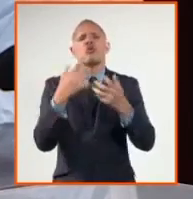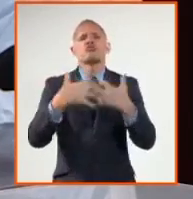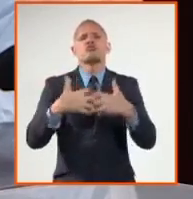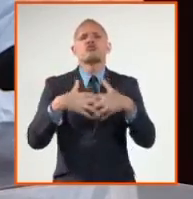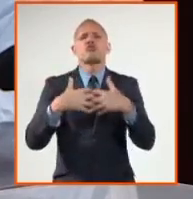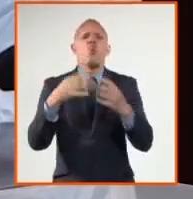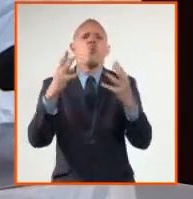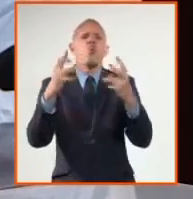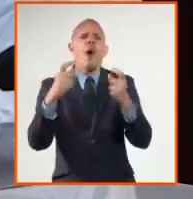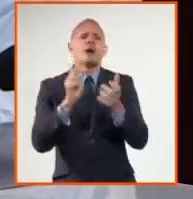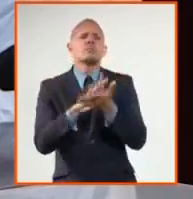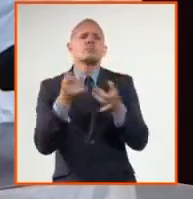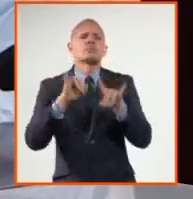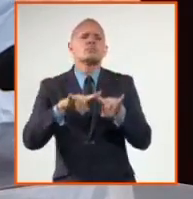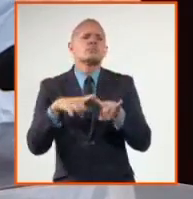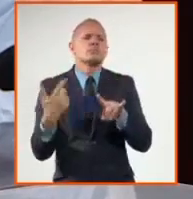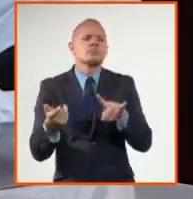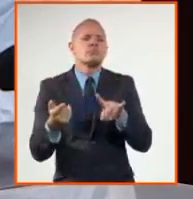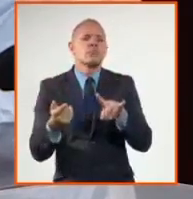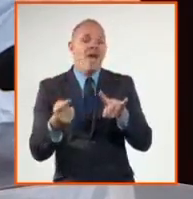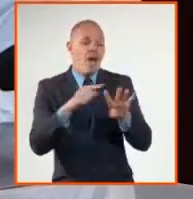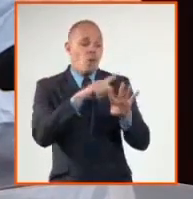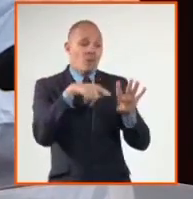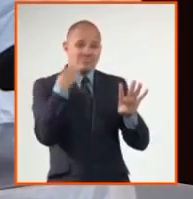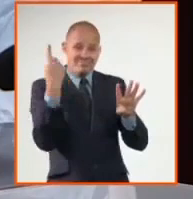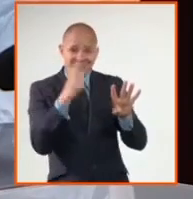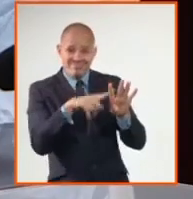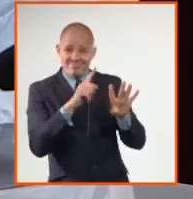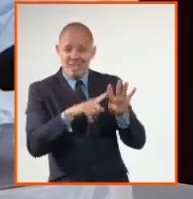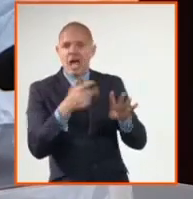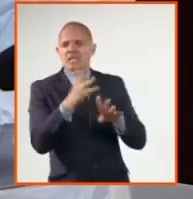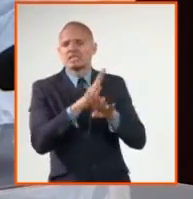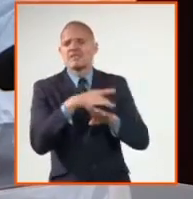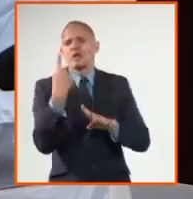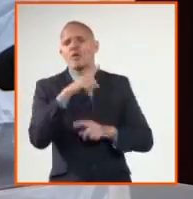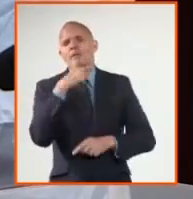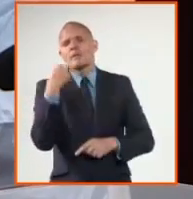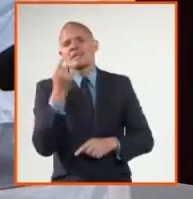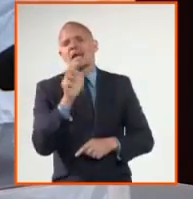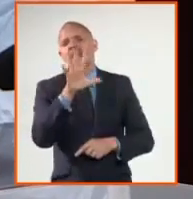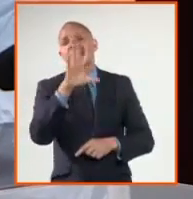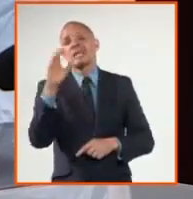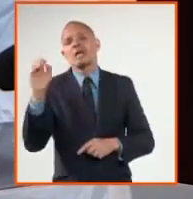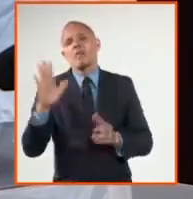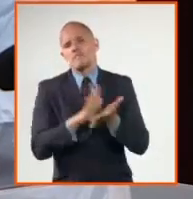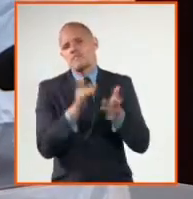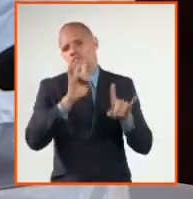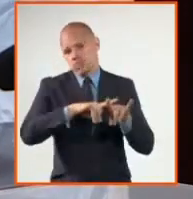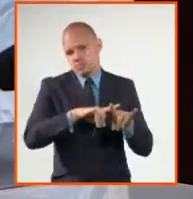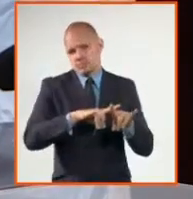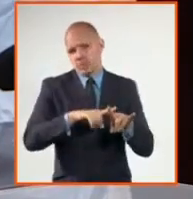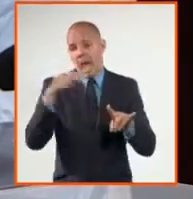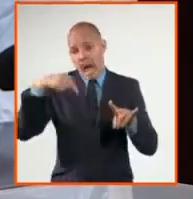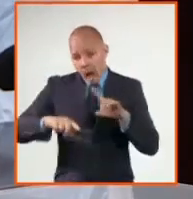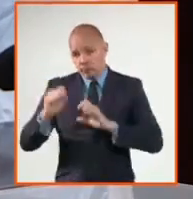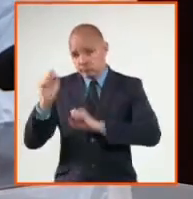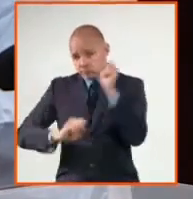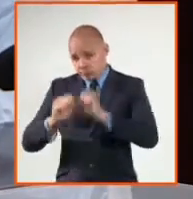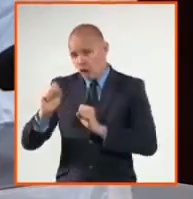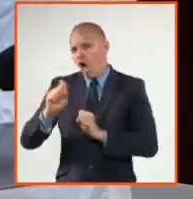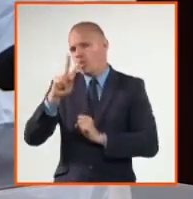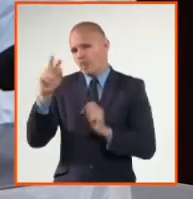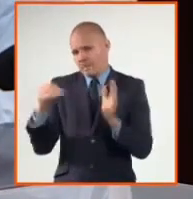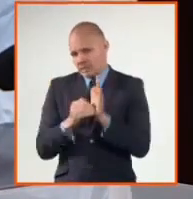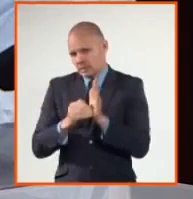nos deja en una condición de 2.043 me agua pero de esos dos muy 43 de agua que están en los 16 bloques que están